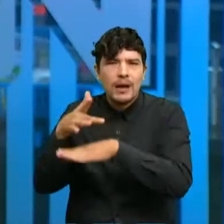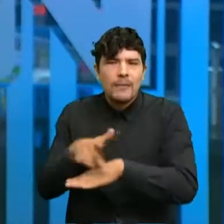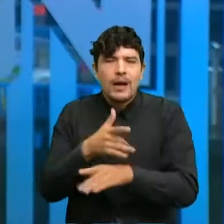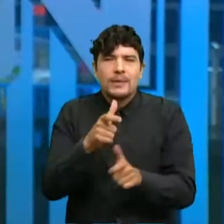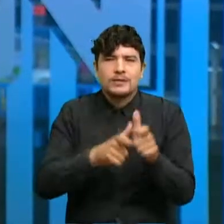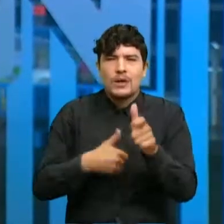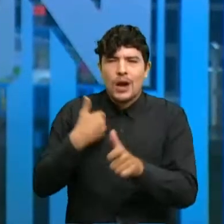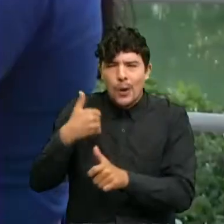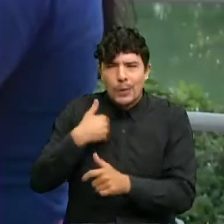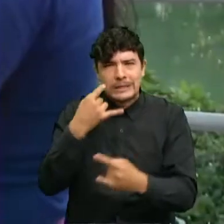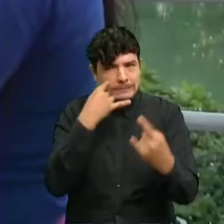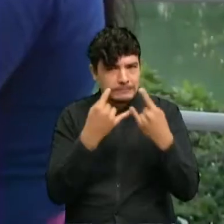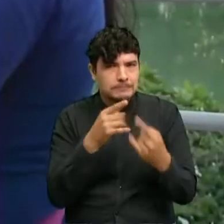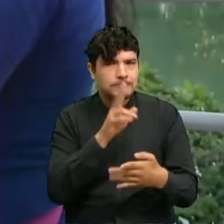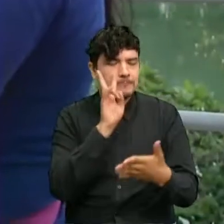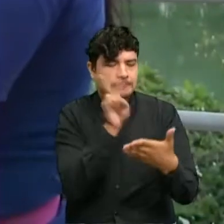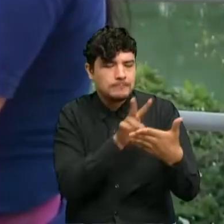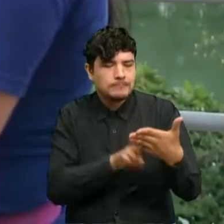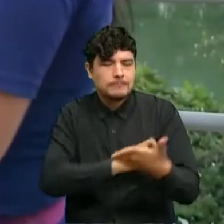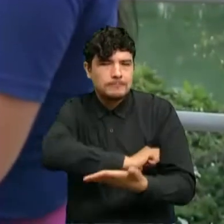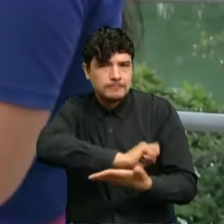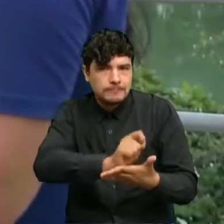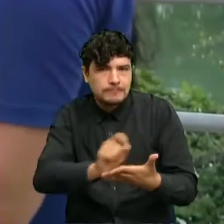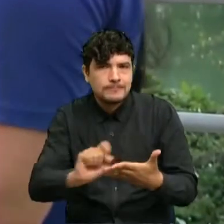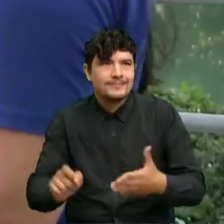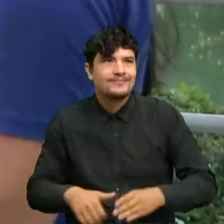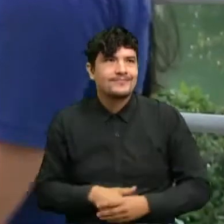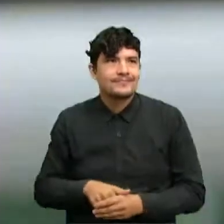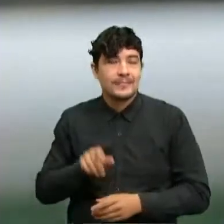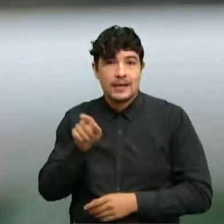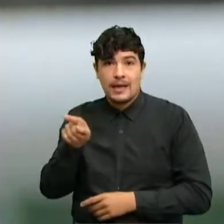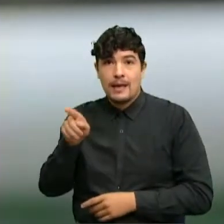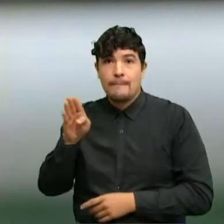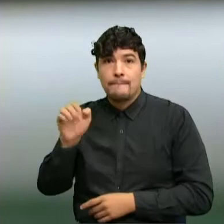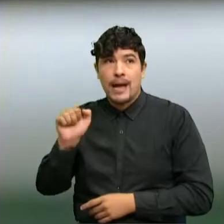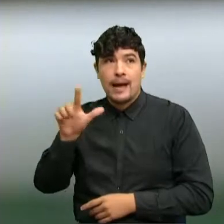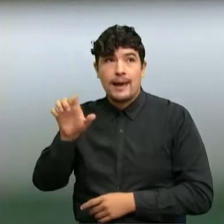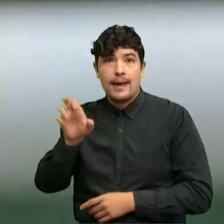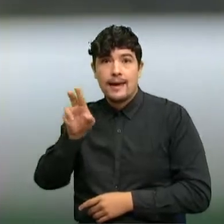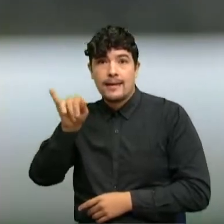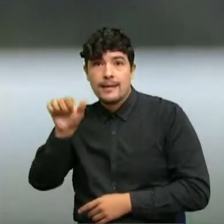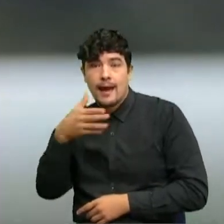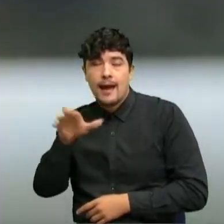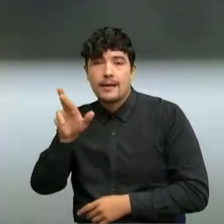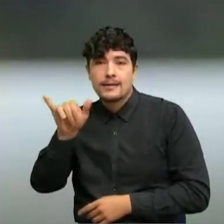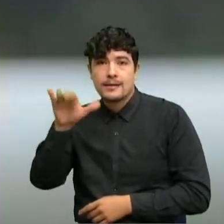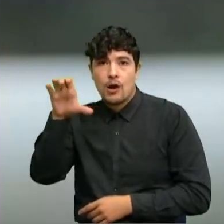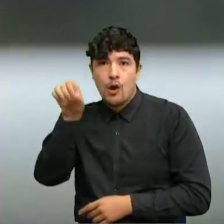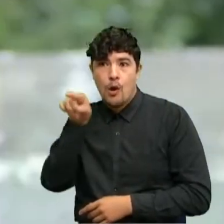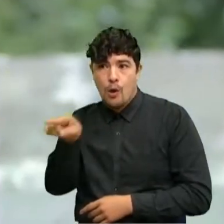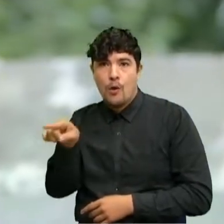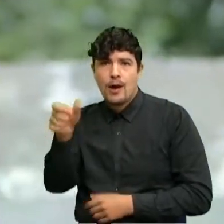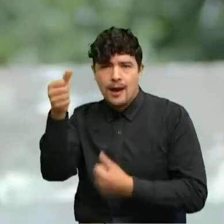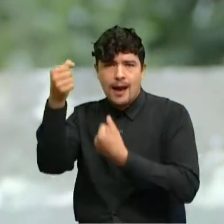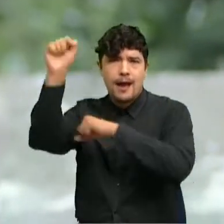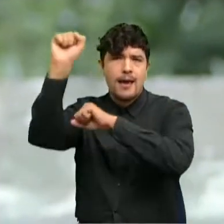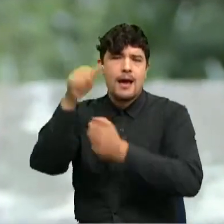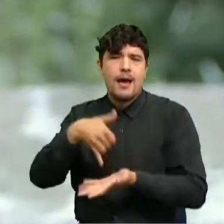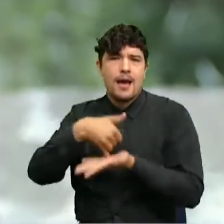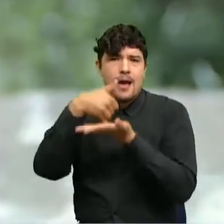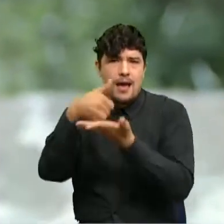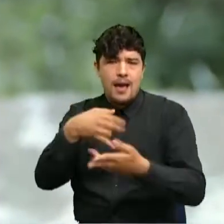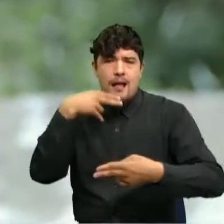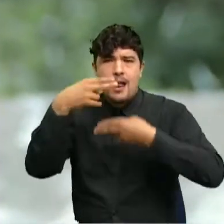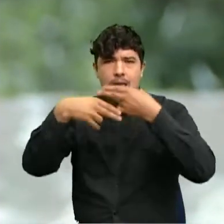escritura. Ella es Valeria Rico Valencia, ganadora del concurso nacional de cuento y poesía y actualmente es promotora